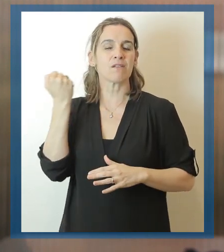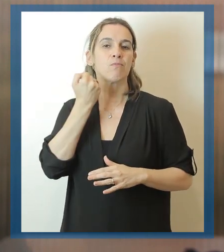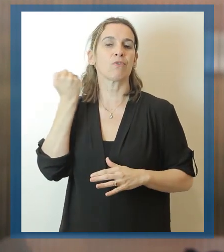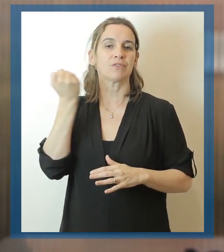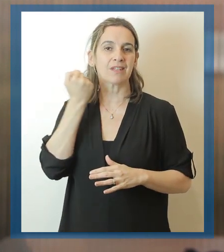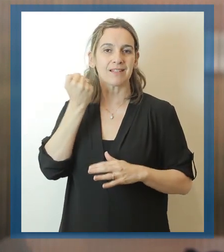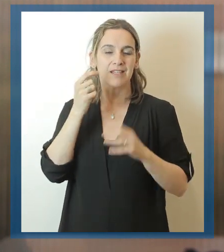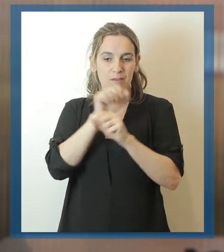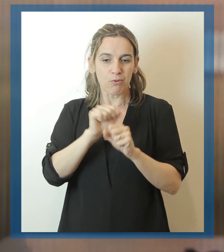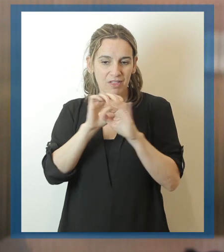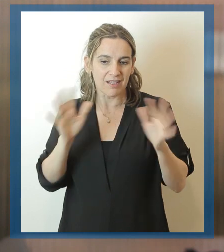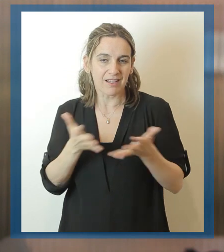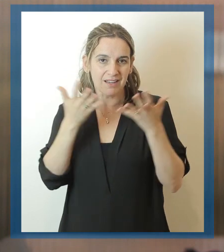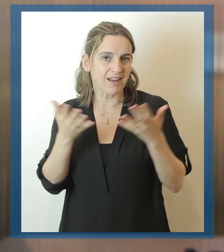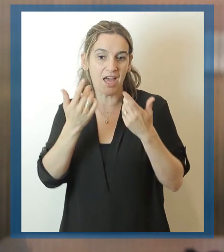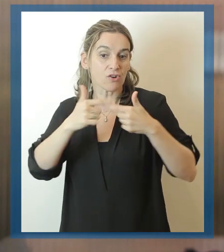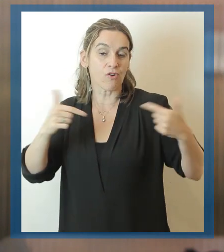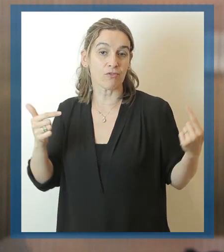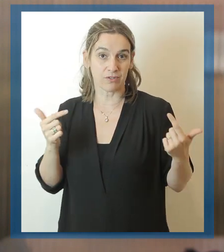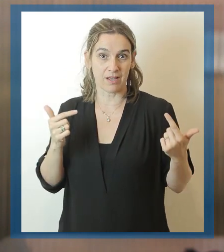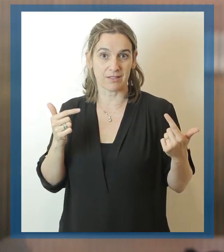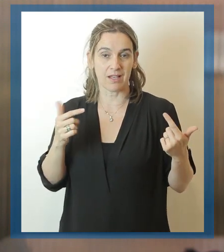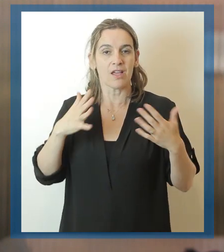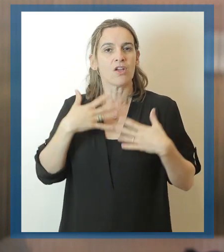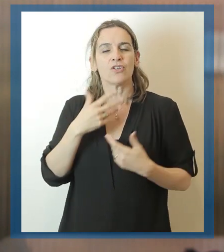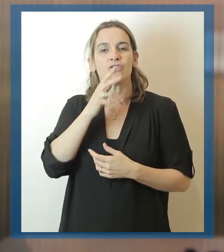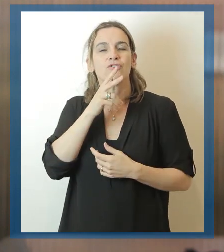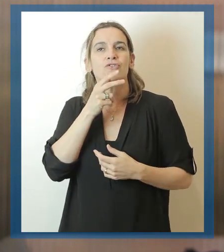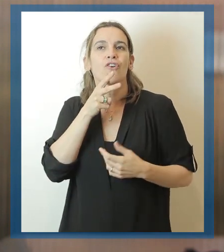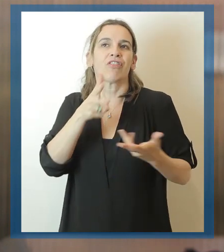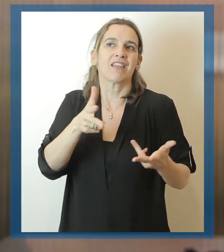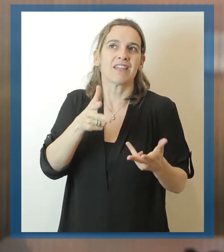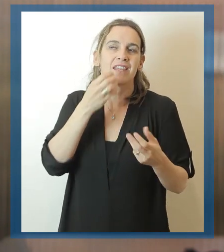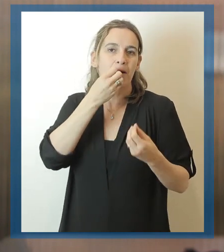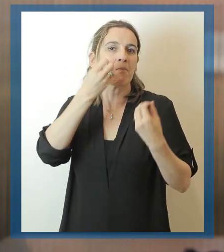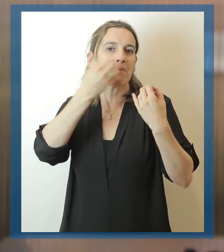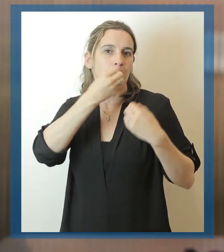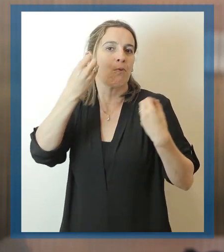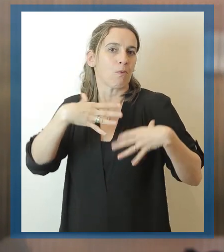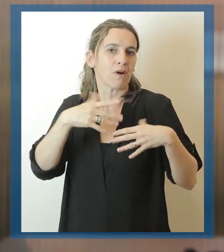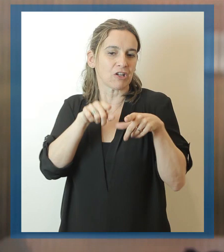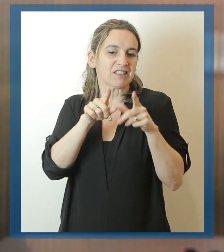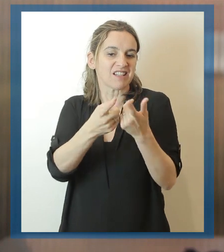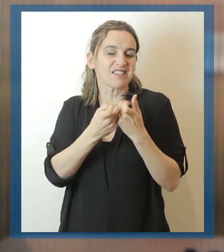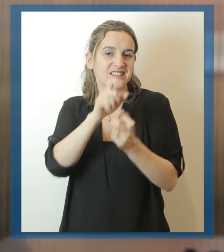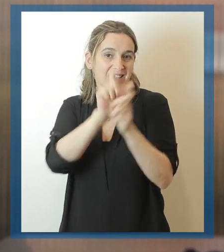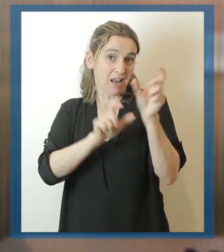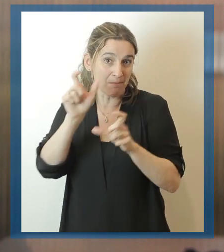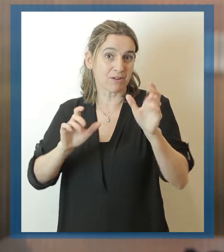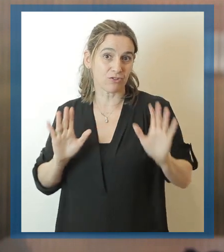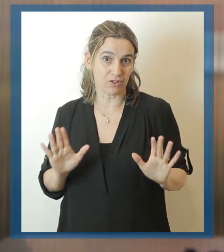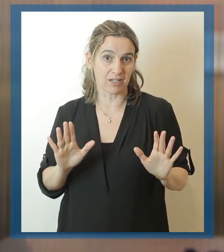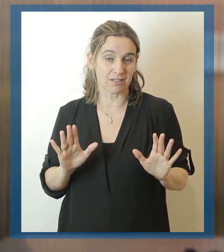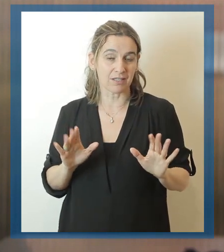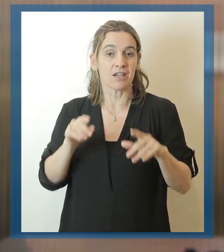públicos y privados, apuntan fundamentalmente a generar dispositivos, yo diría, a